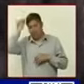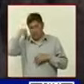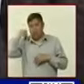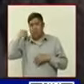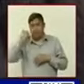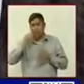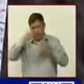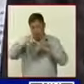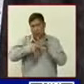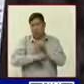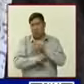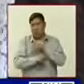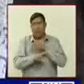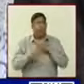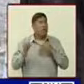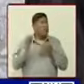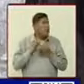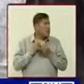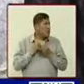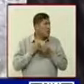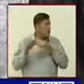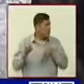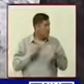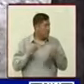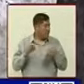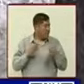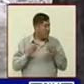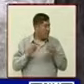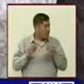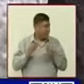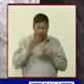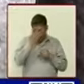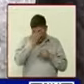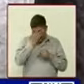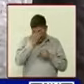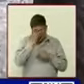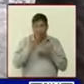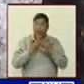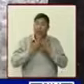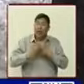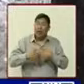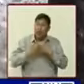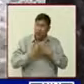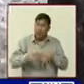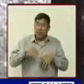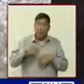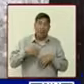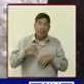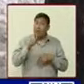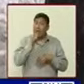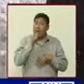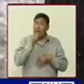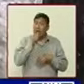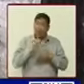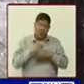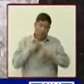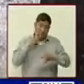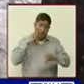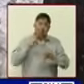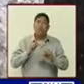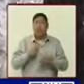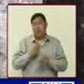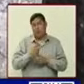dentro del embovedado. Y más que están haciendo la empresa de EPSAS, que está poniendo estos tubos, puede afectar